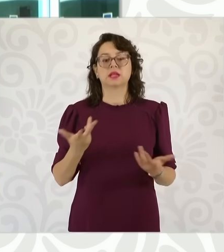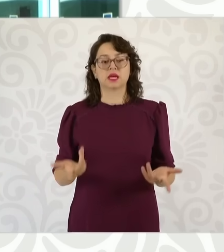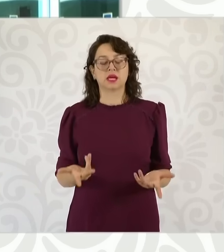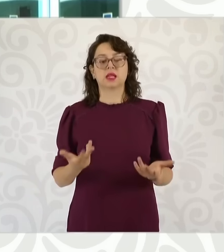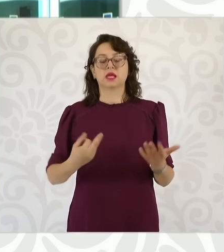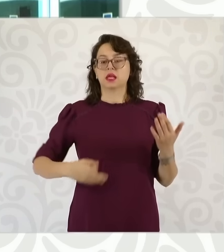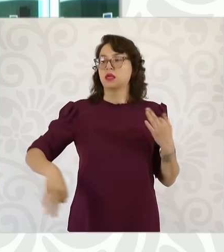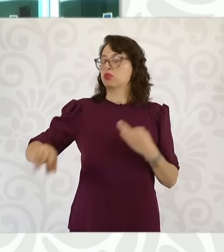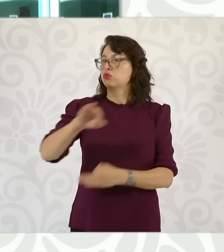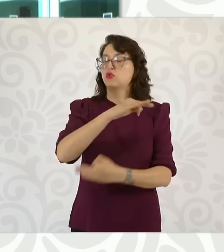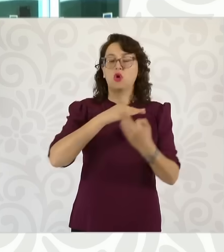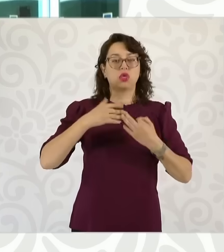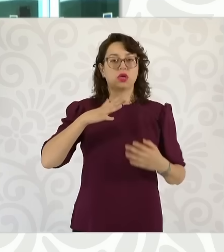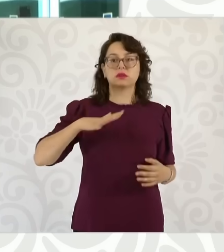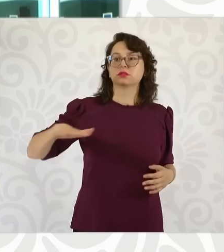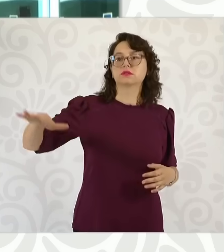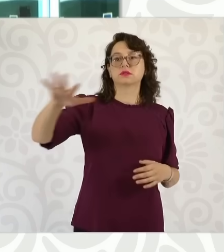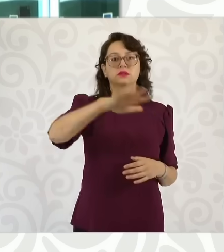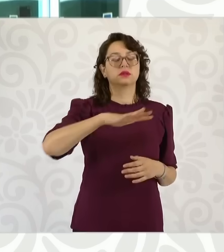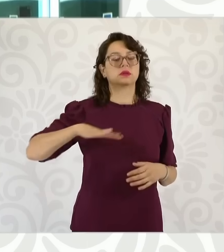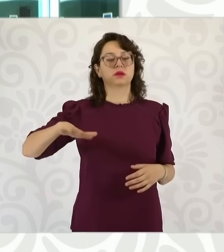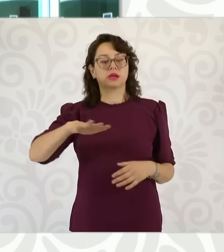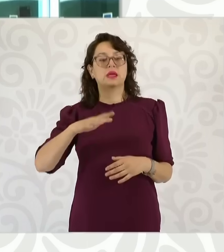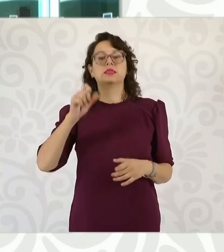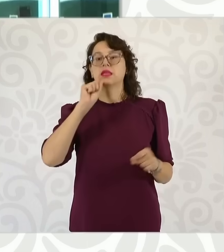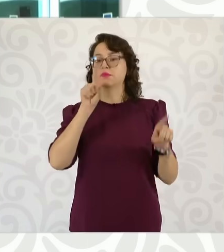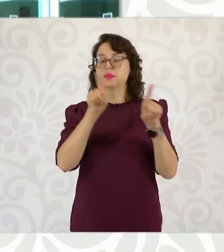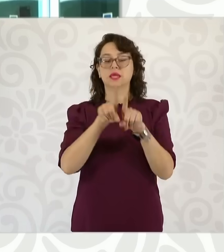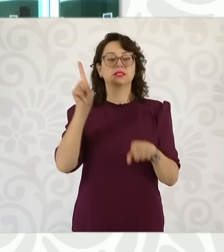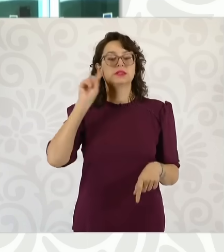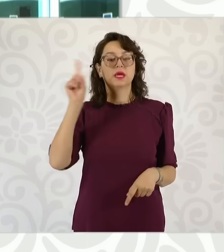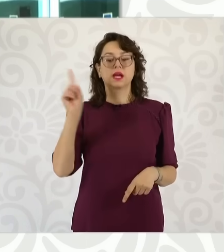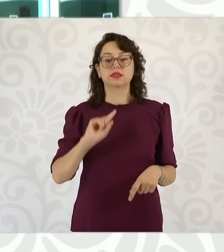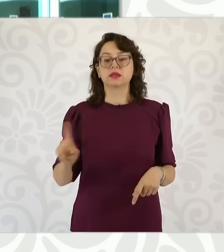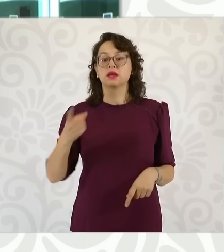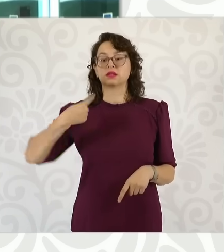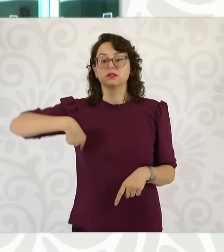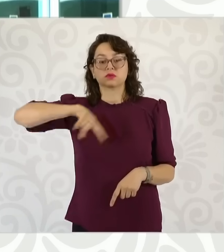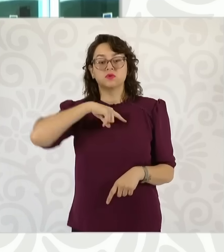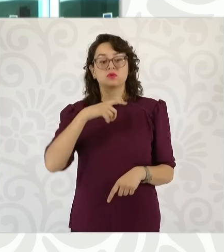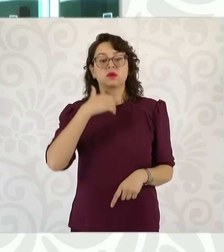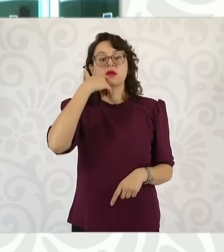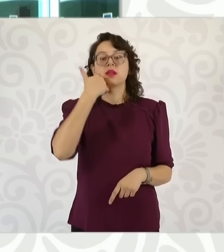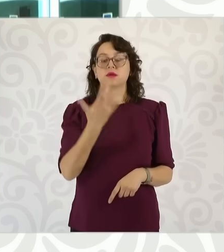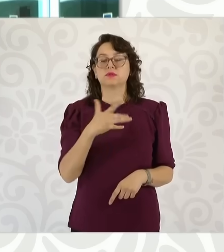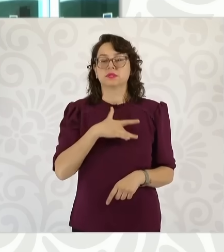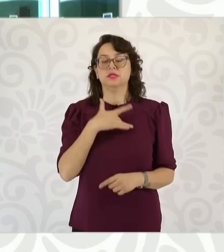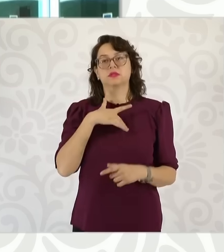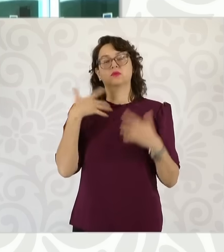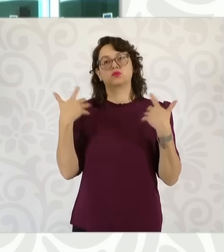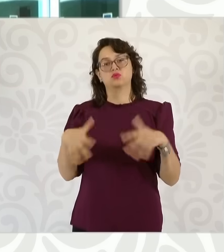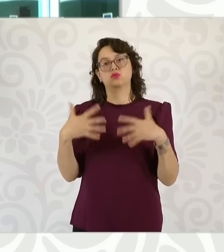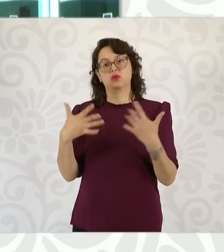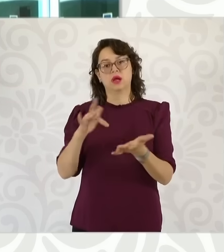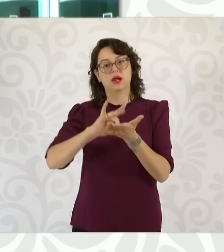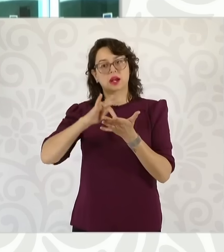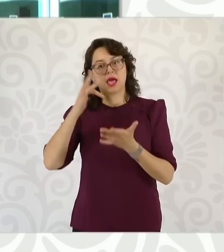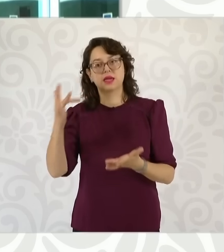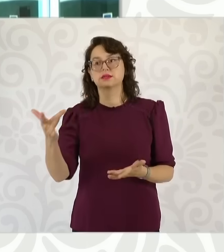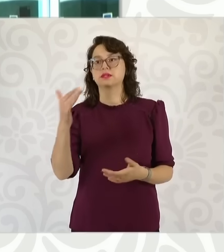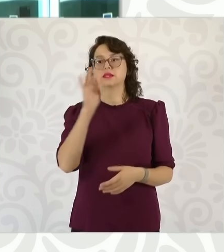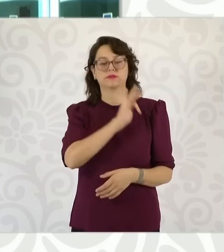el pueblo de Zacatecas, le queremos expresar el reconocimiento y la felicitación por la